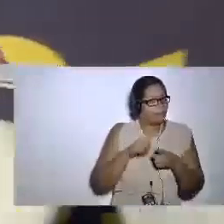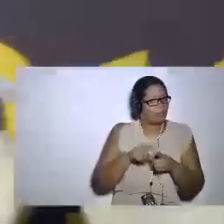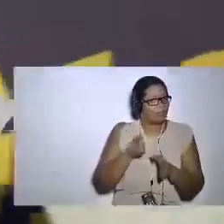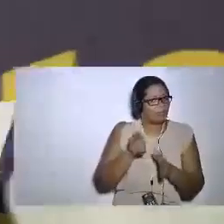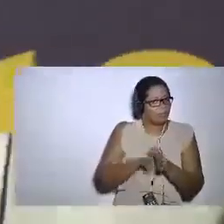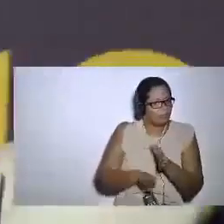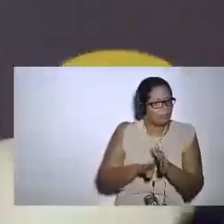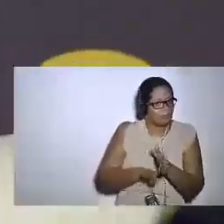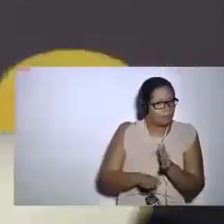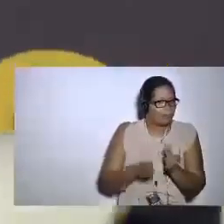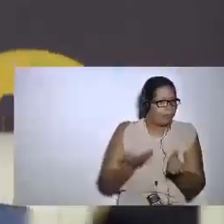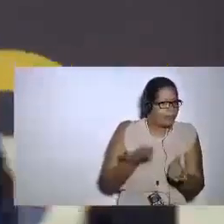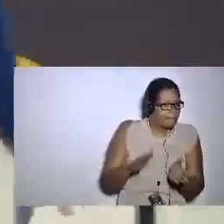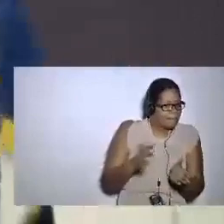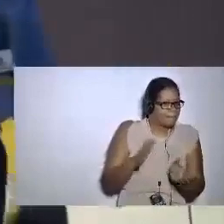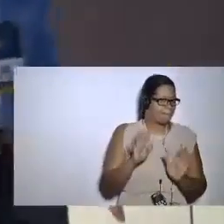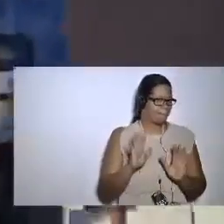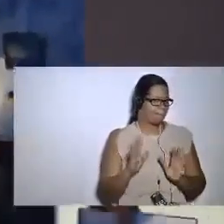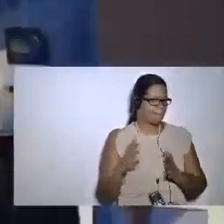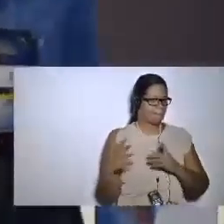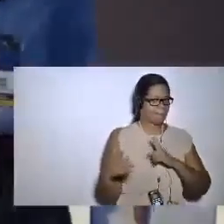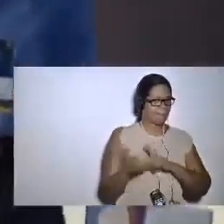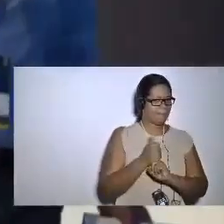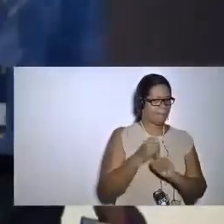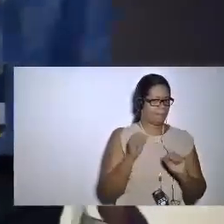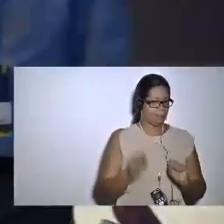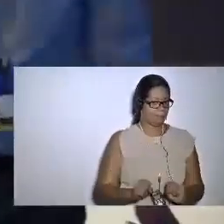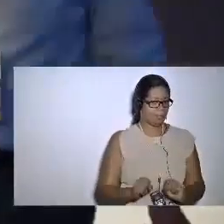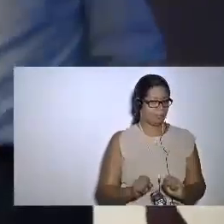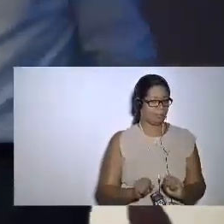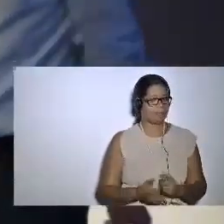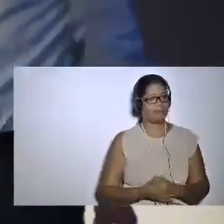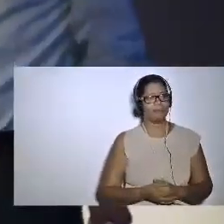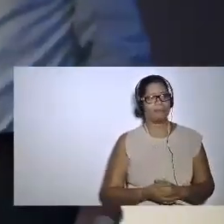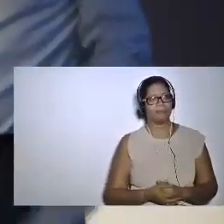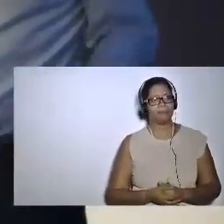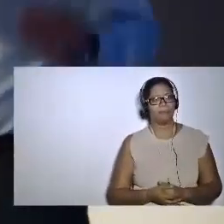unos costos razonables. Bueno, también quiero